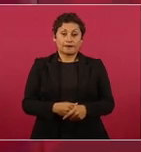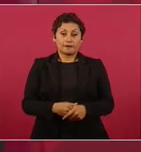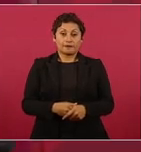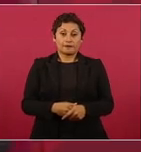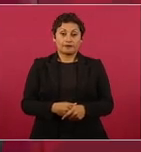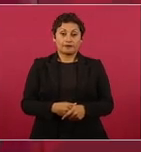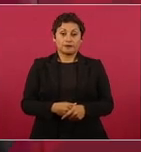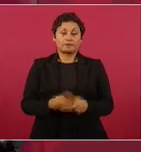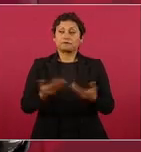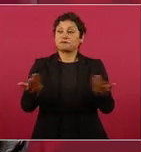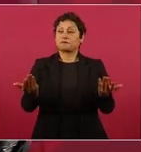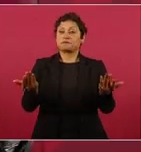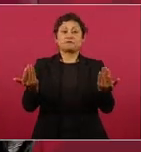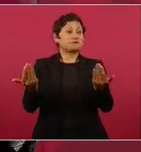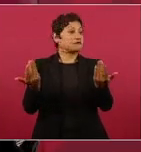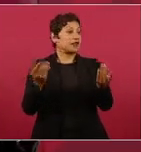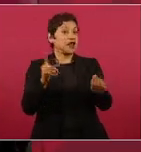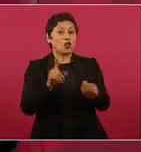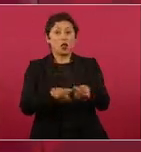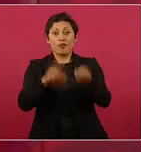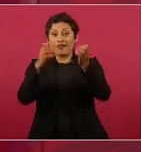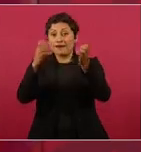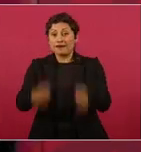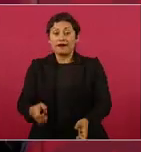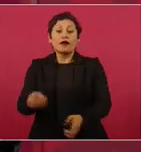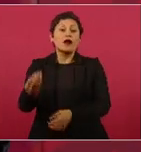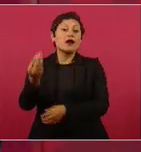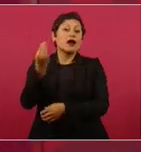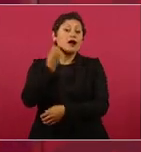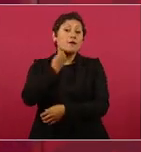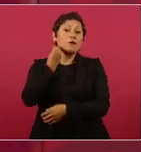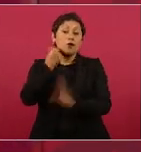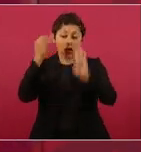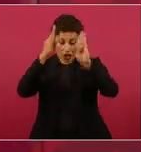el abogado especialista en